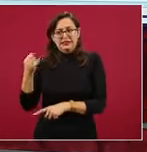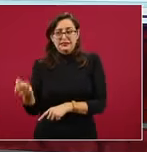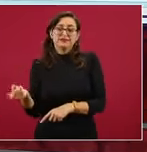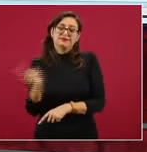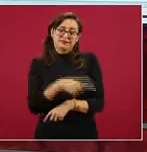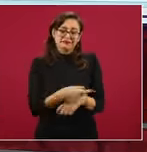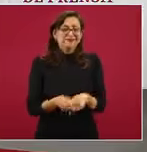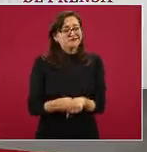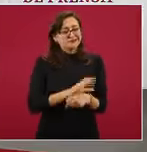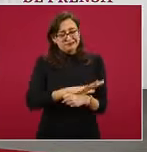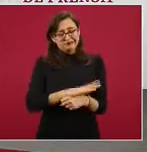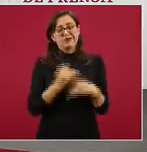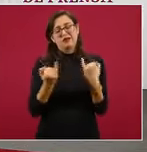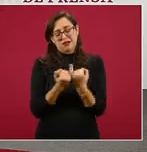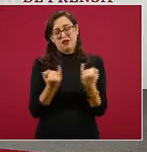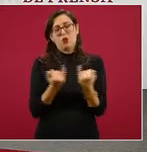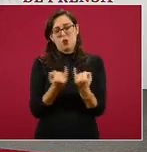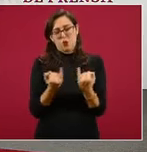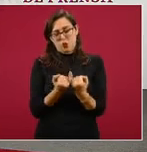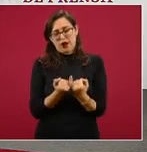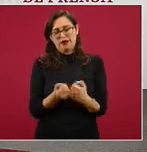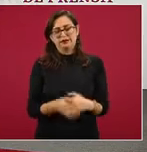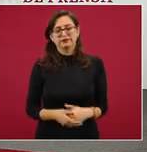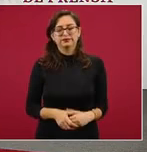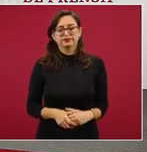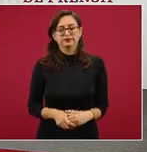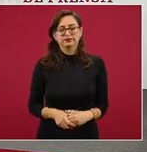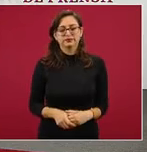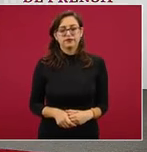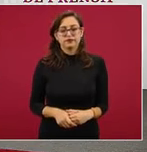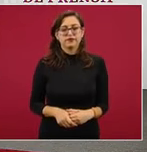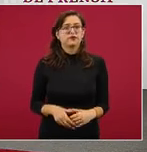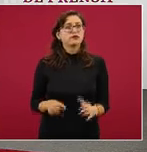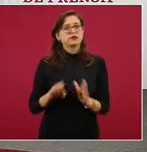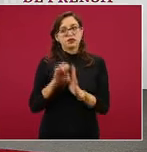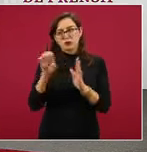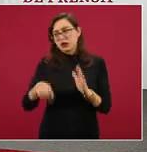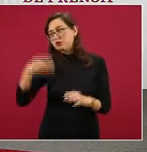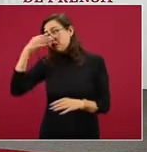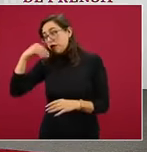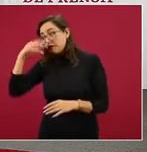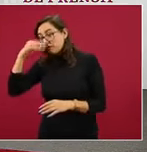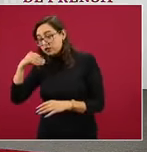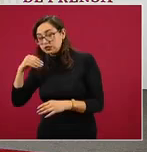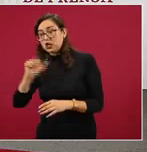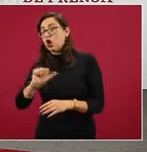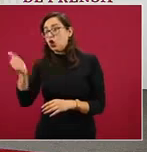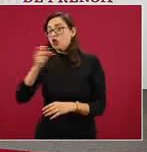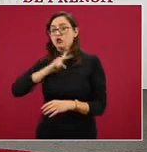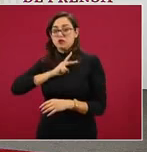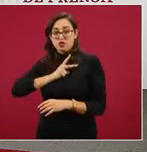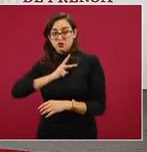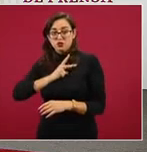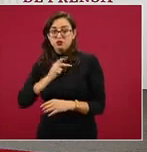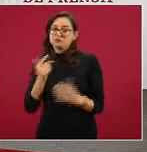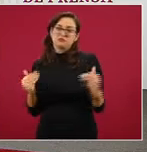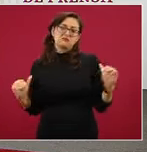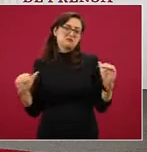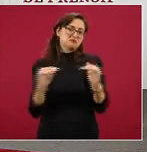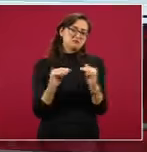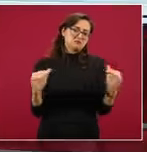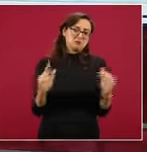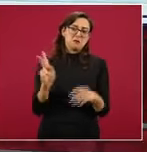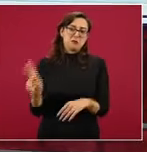similar al de todos, al del resto de virus respiratorios, como el de la influenza u otros virus